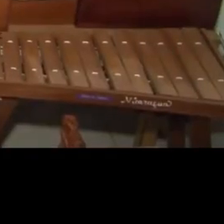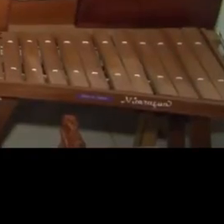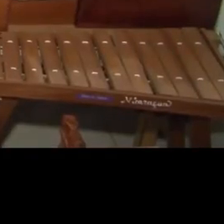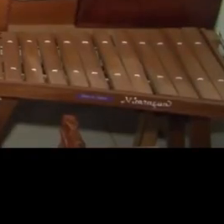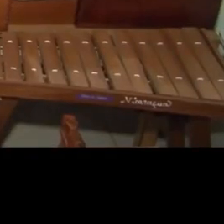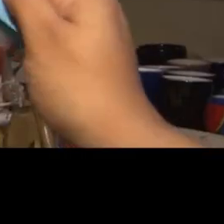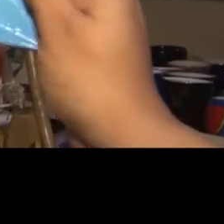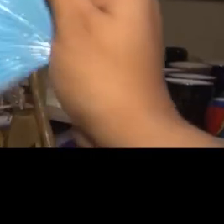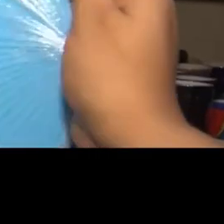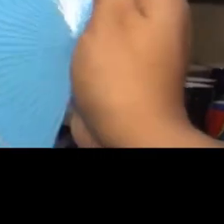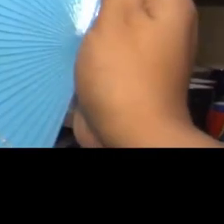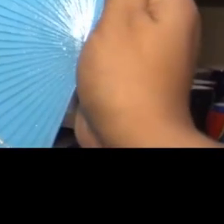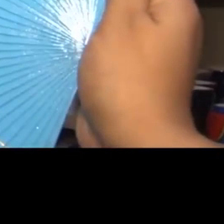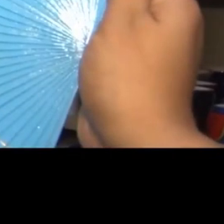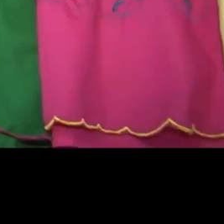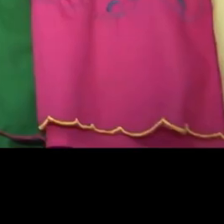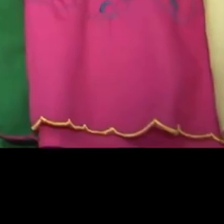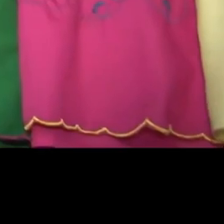y